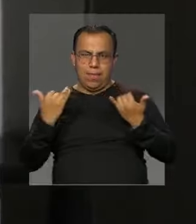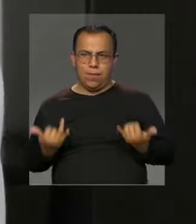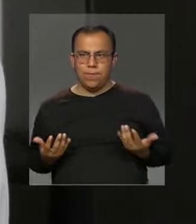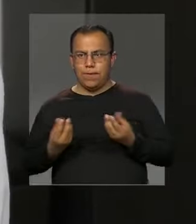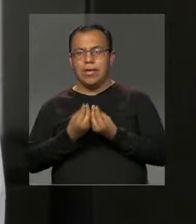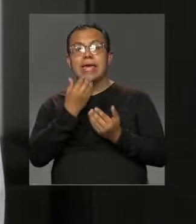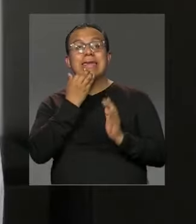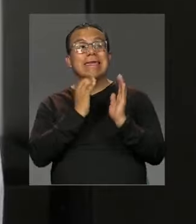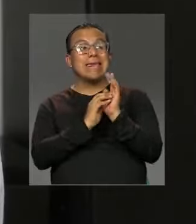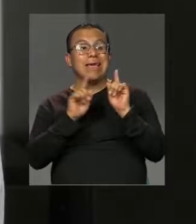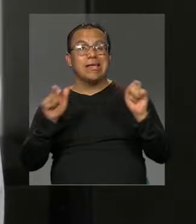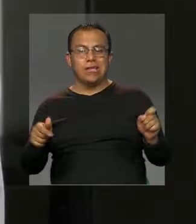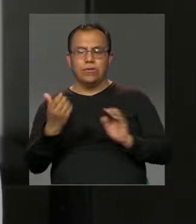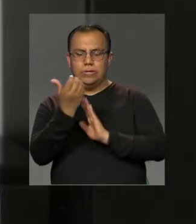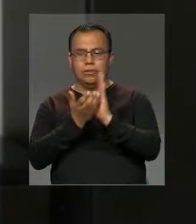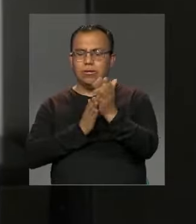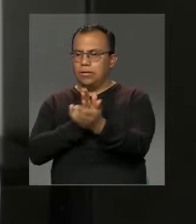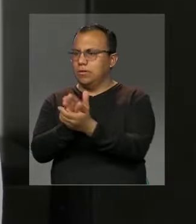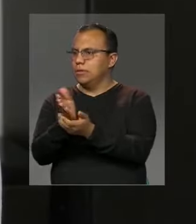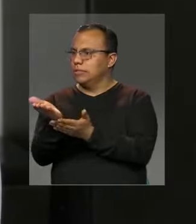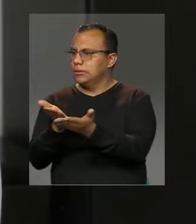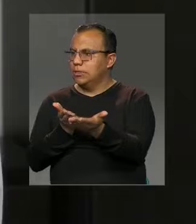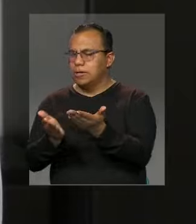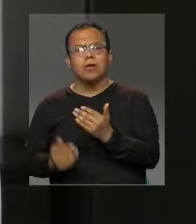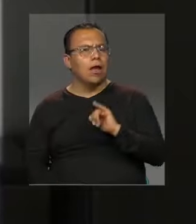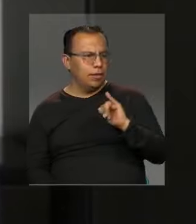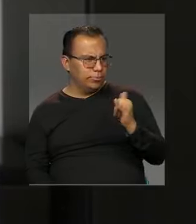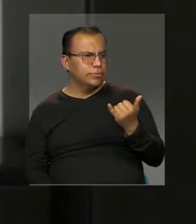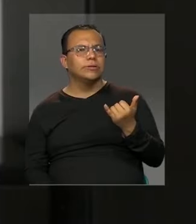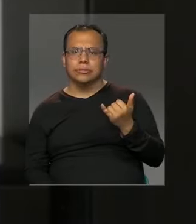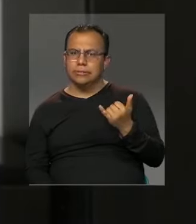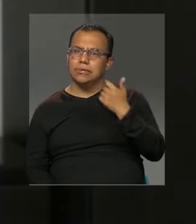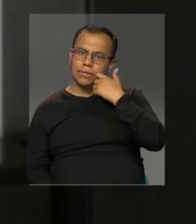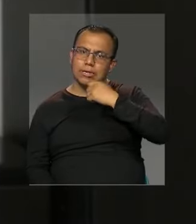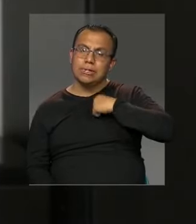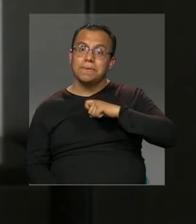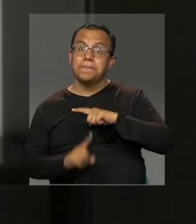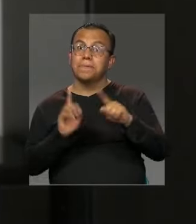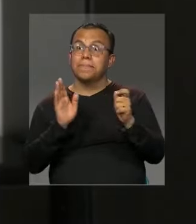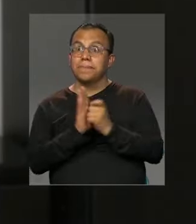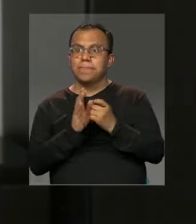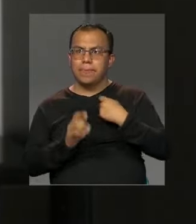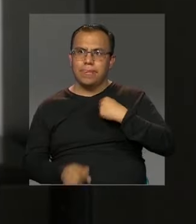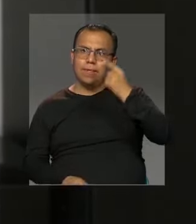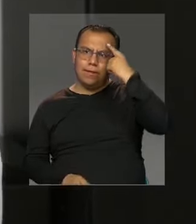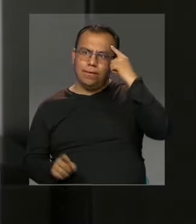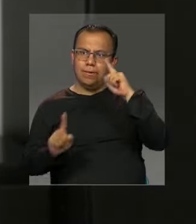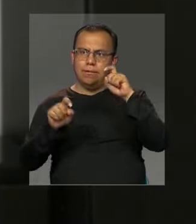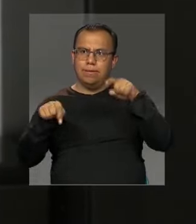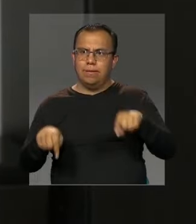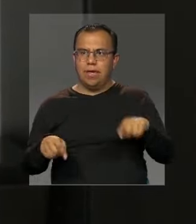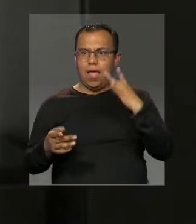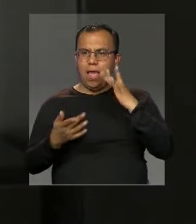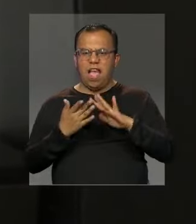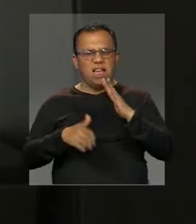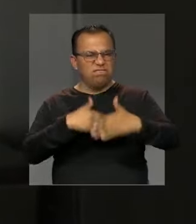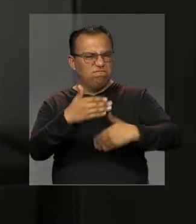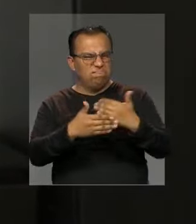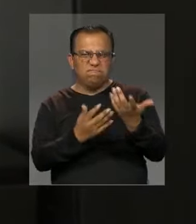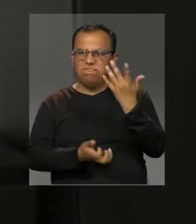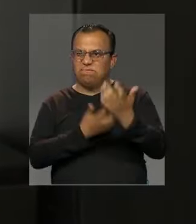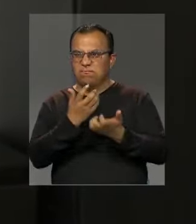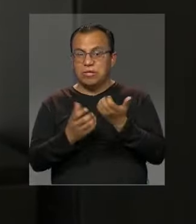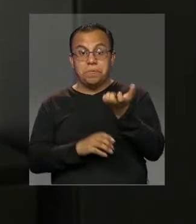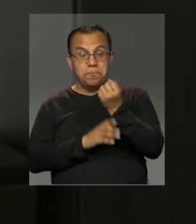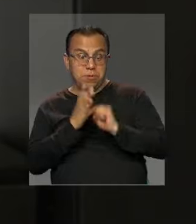ejemplo, puede llegar a pedir el servicio y le pueden decir, sí, usted tiene derecho acá, sin embargo, piénselo bien porque se va a ir al infierno, porque está matando